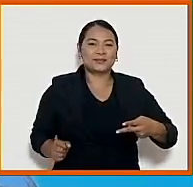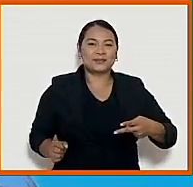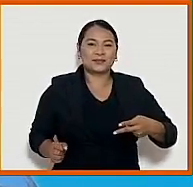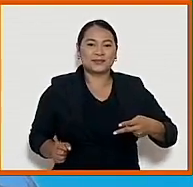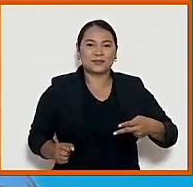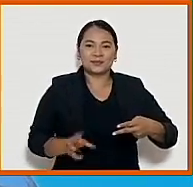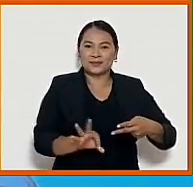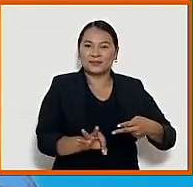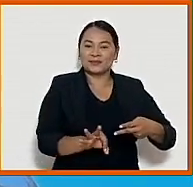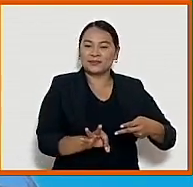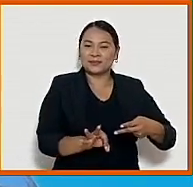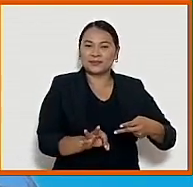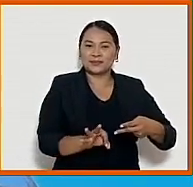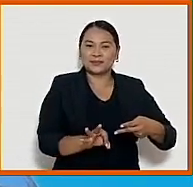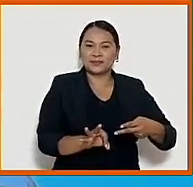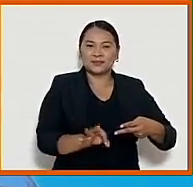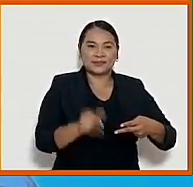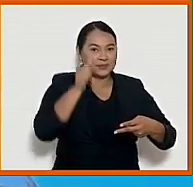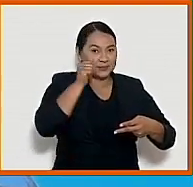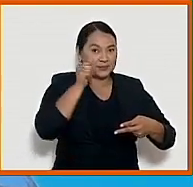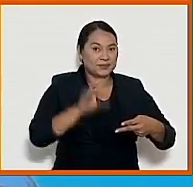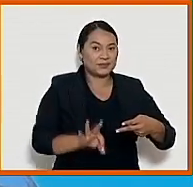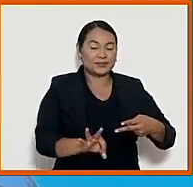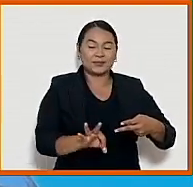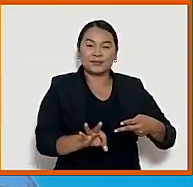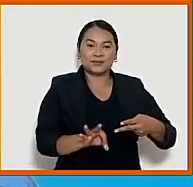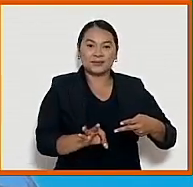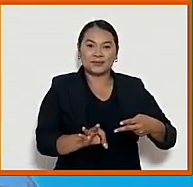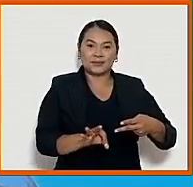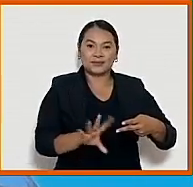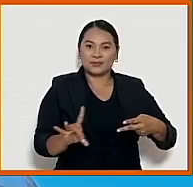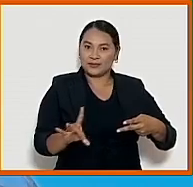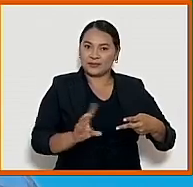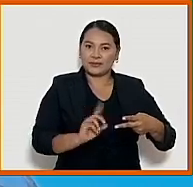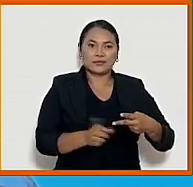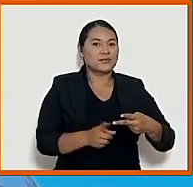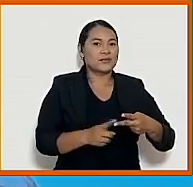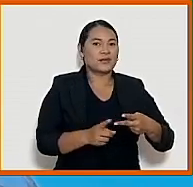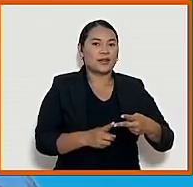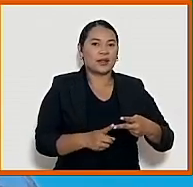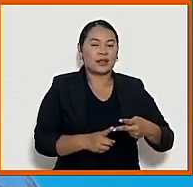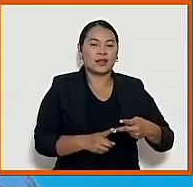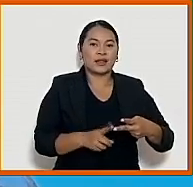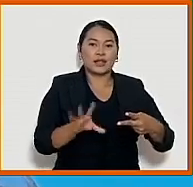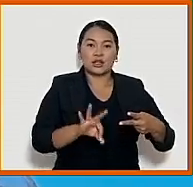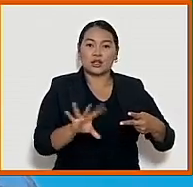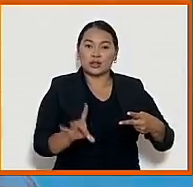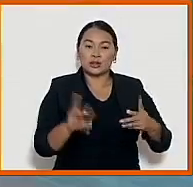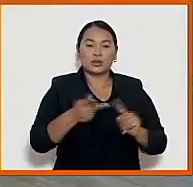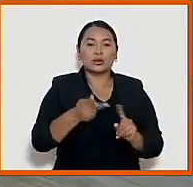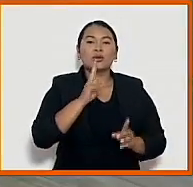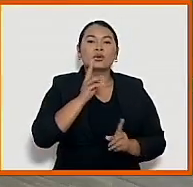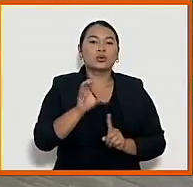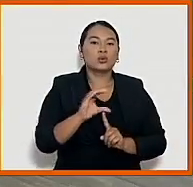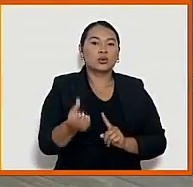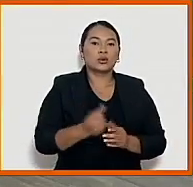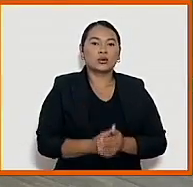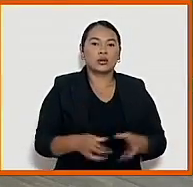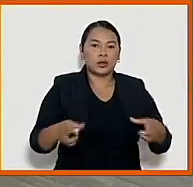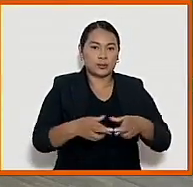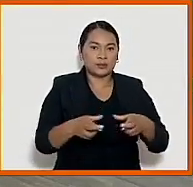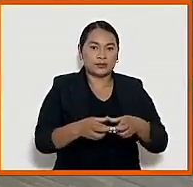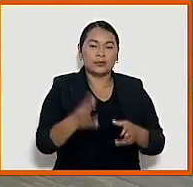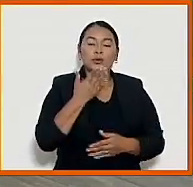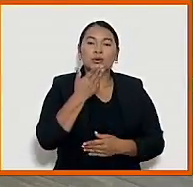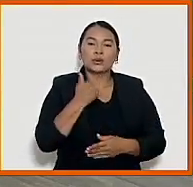El 9, segundo dígito, atento. El 8, segundo número ganador, 98, con su catrachada rosquete. Los